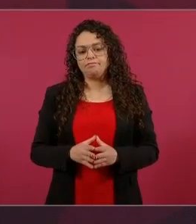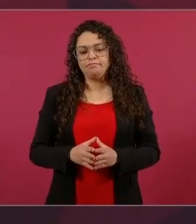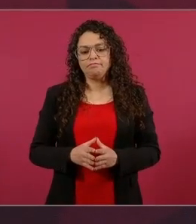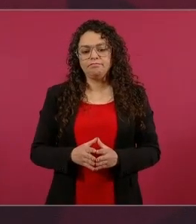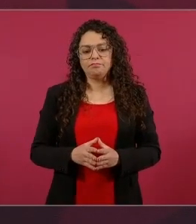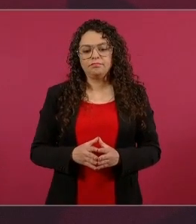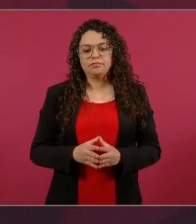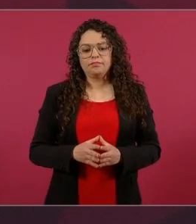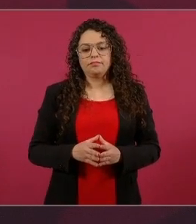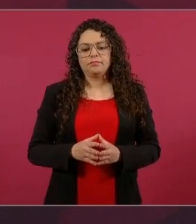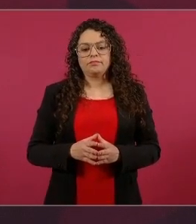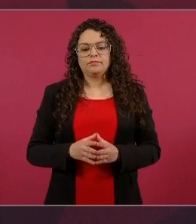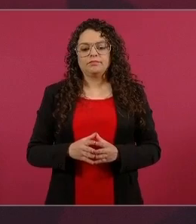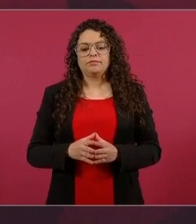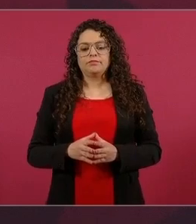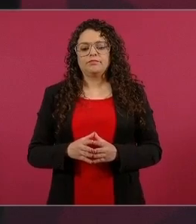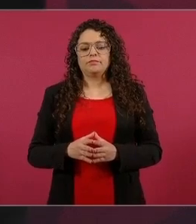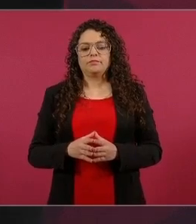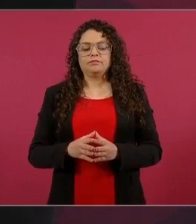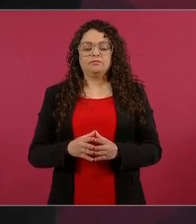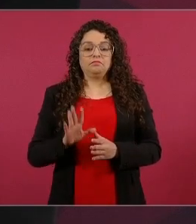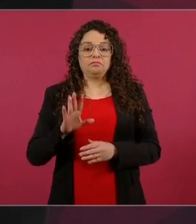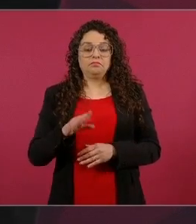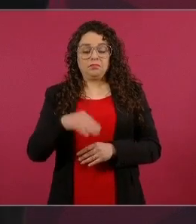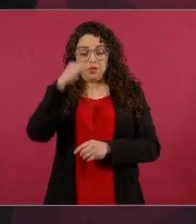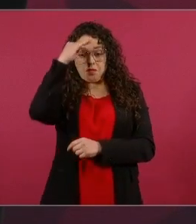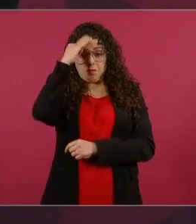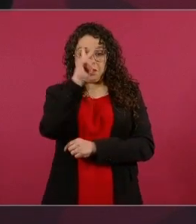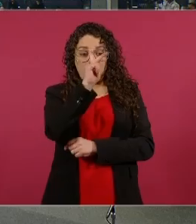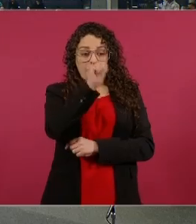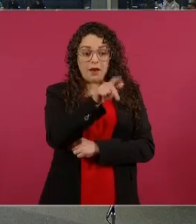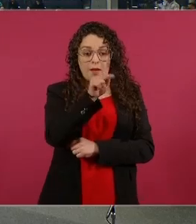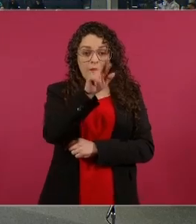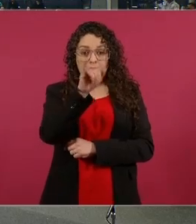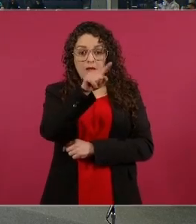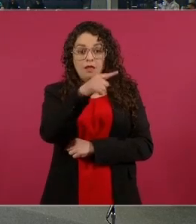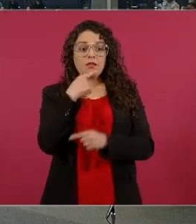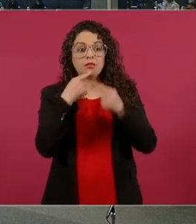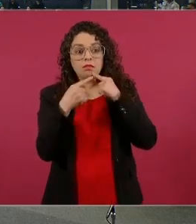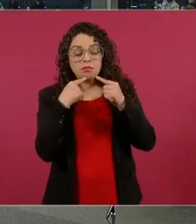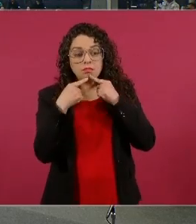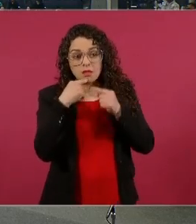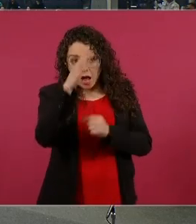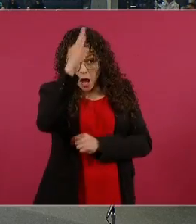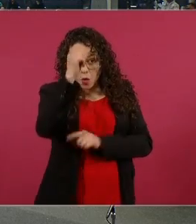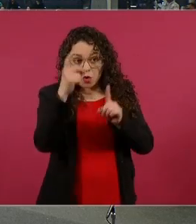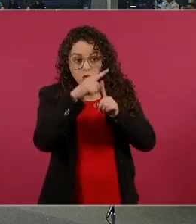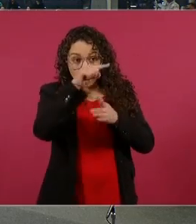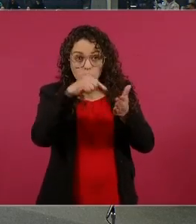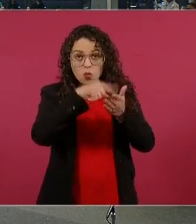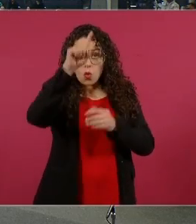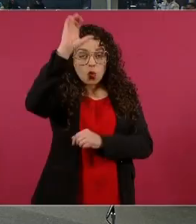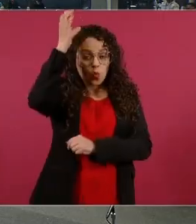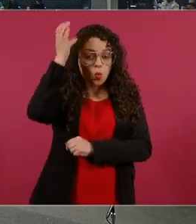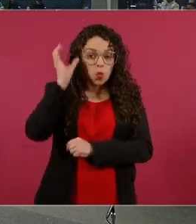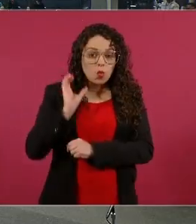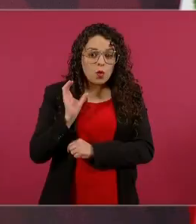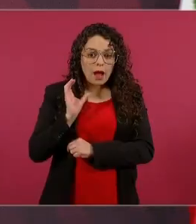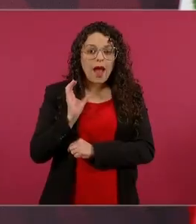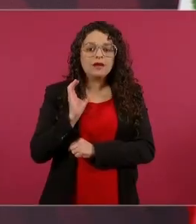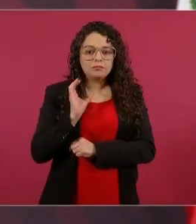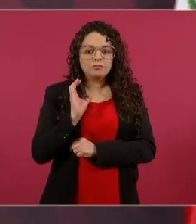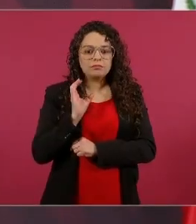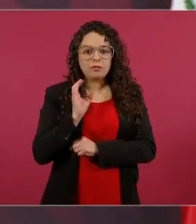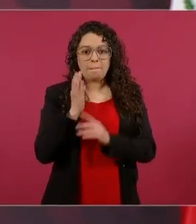a lo del pan y el pri que hicieron un acuerdo allá en Coahuila y se repartían hasta los